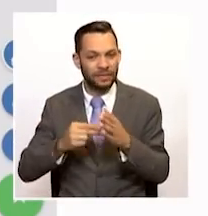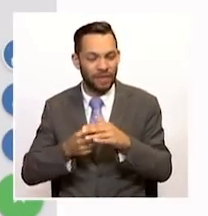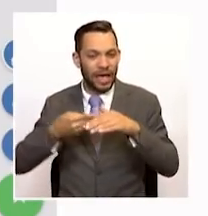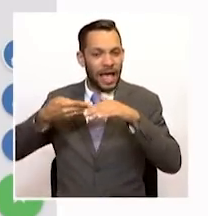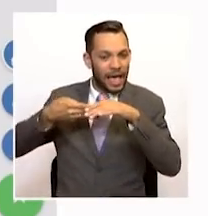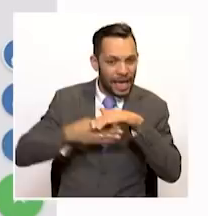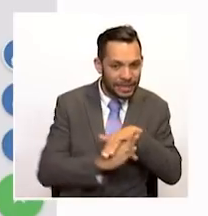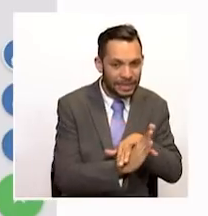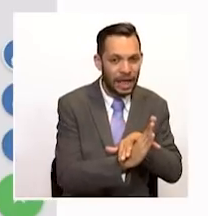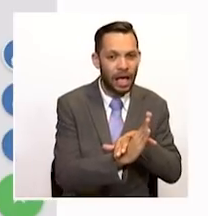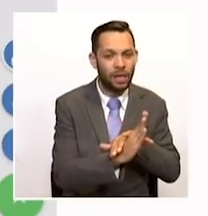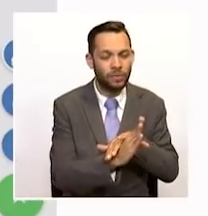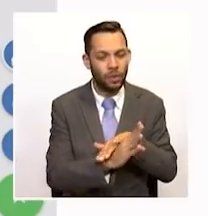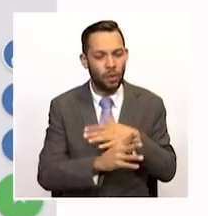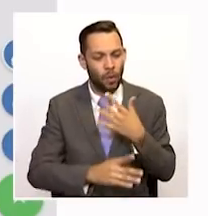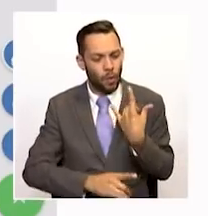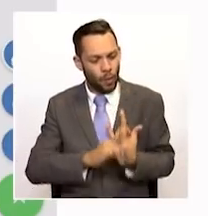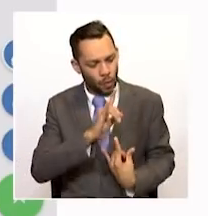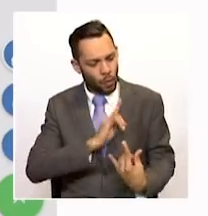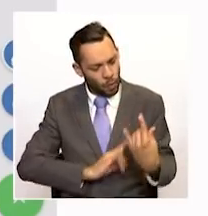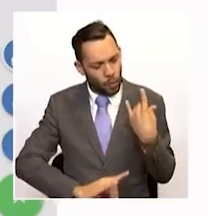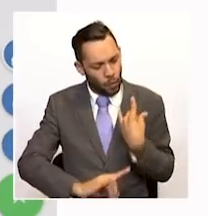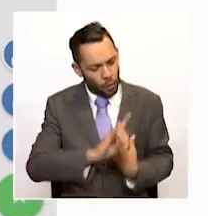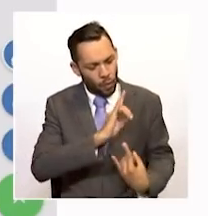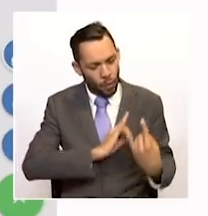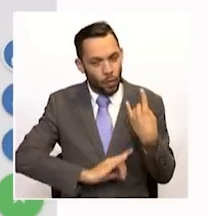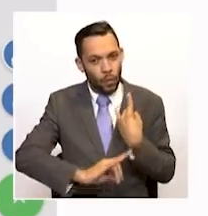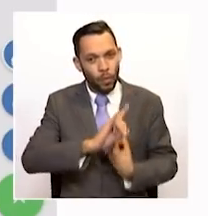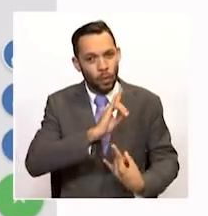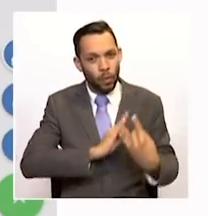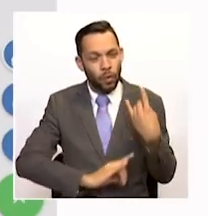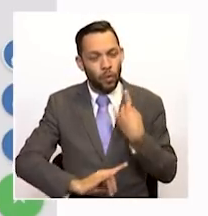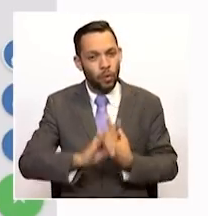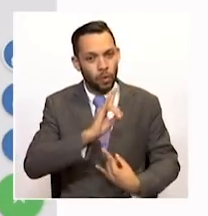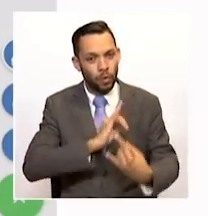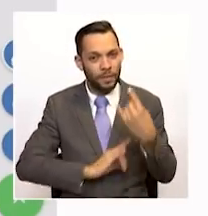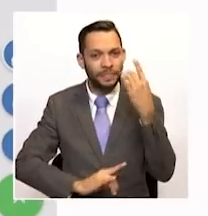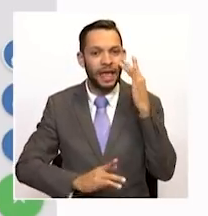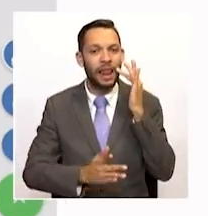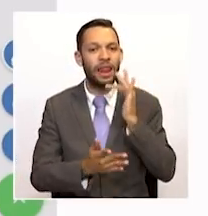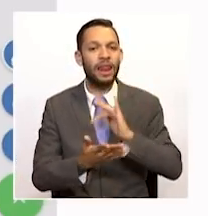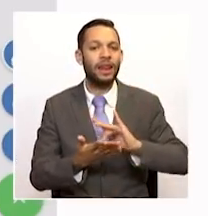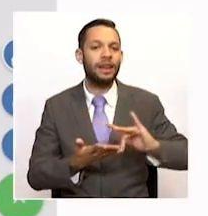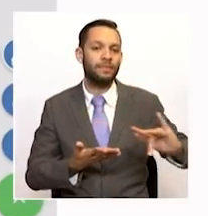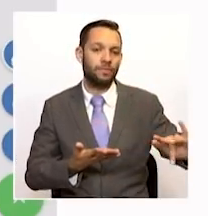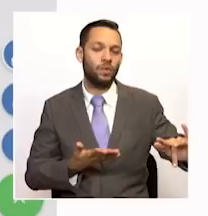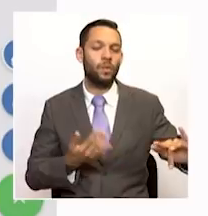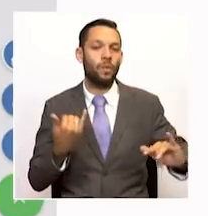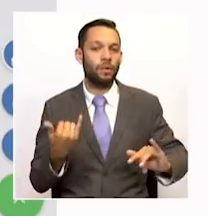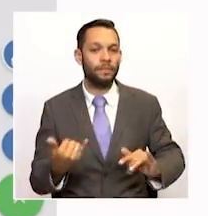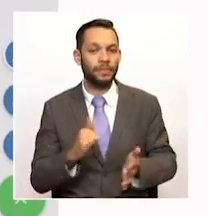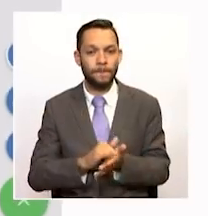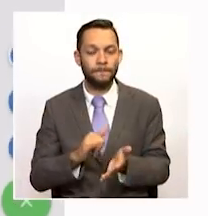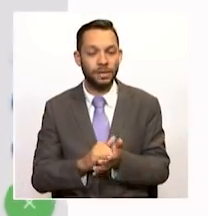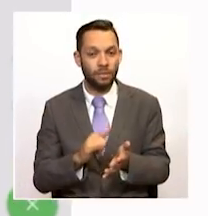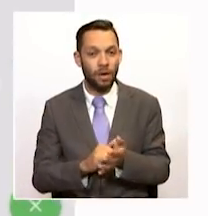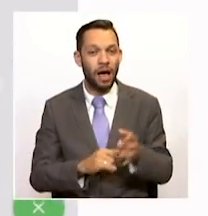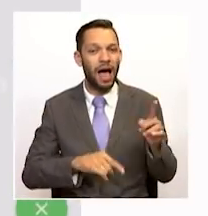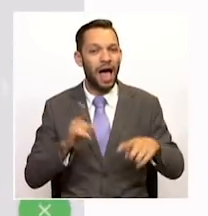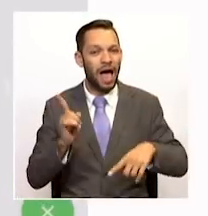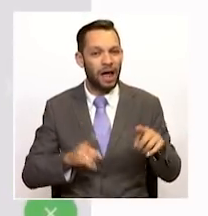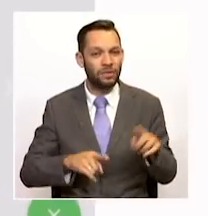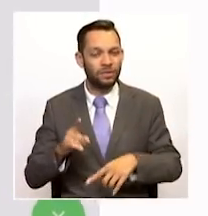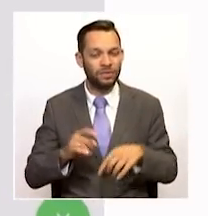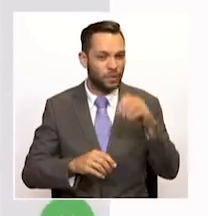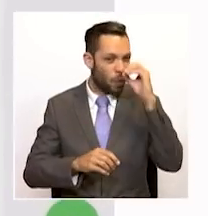también va hacia hacia todo el cuerpo hay que tener en cuenta que esto produce un como un cortocircuito de esa sangre con